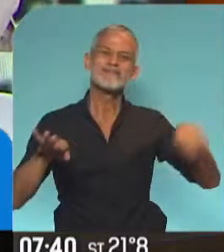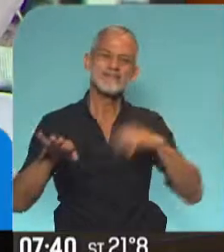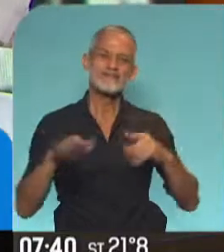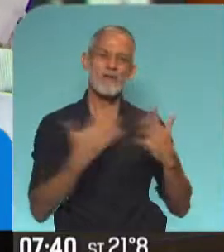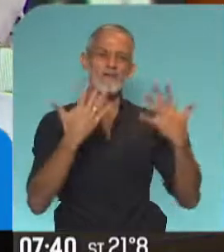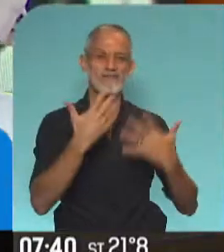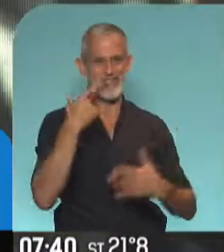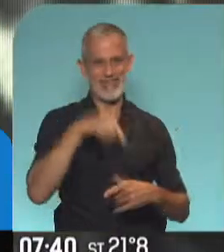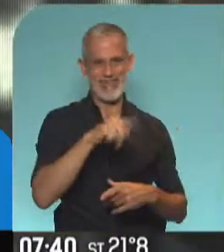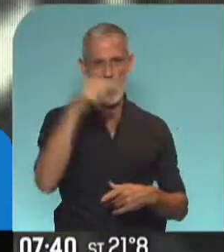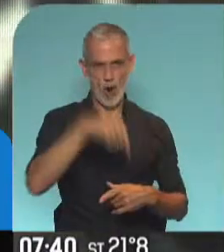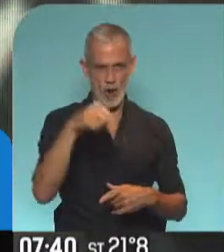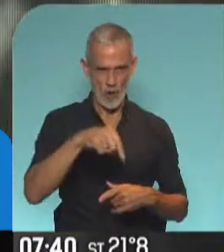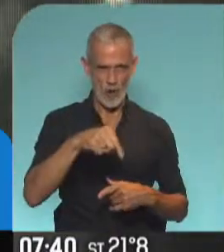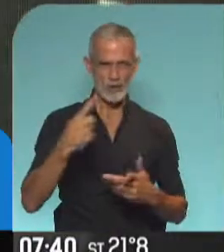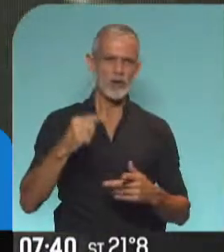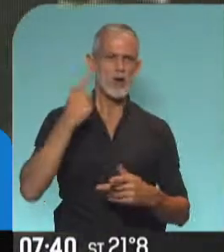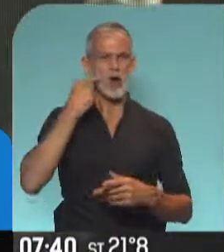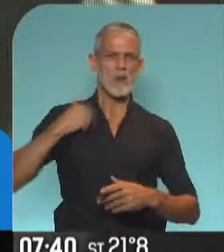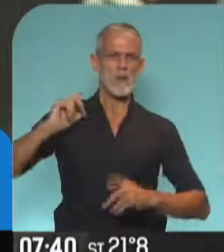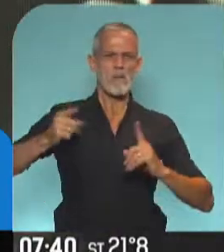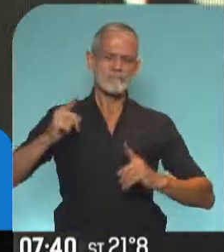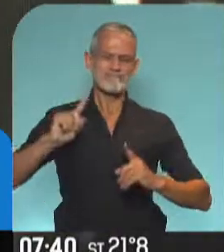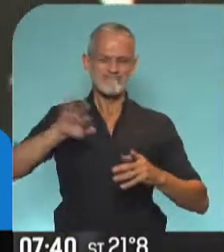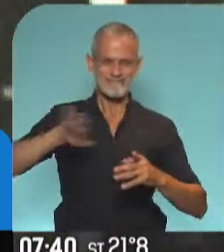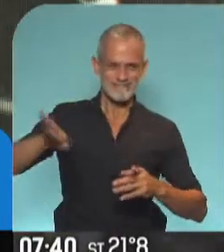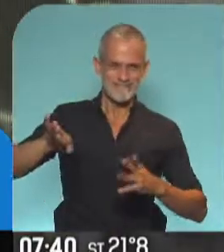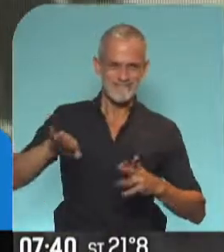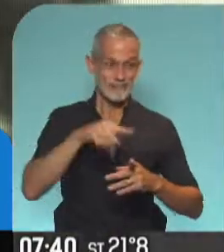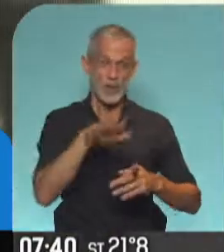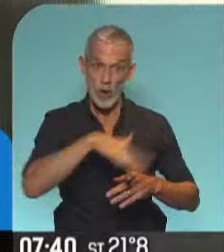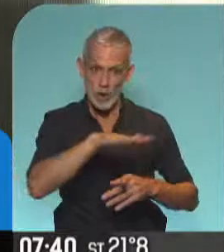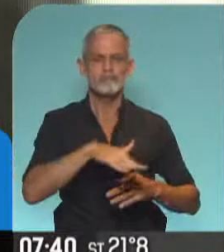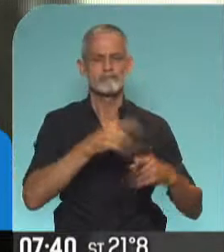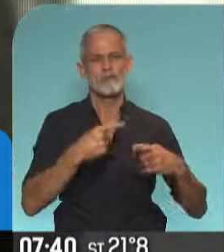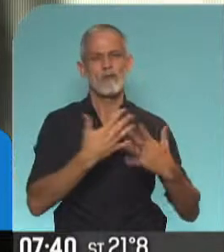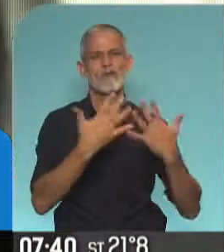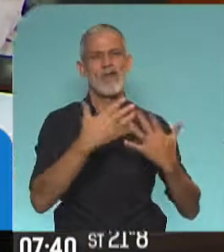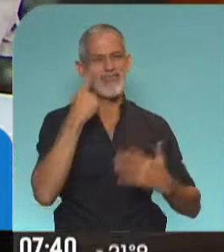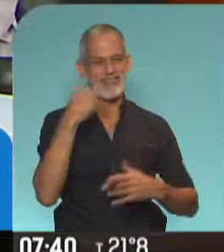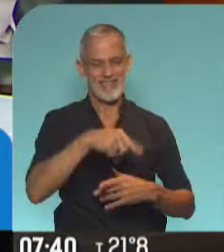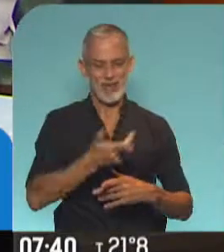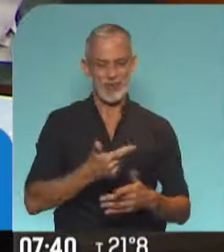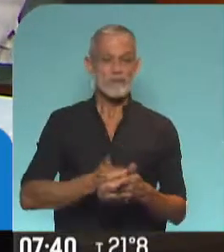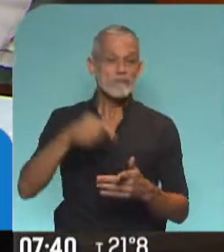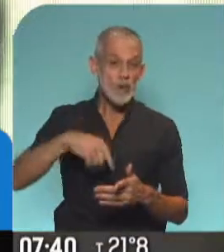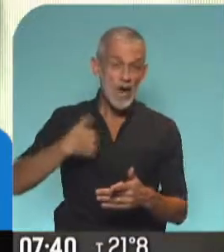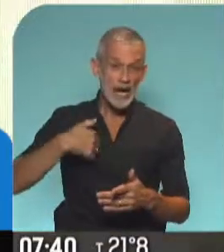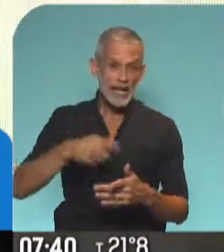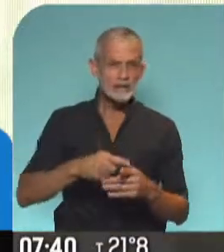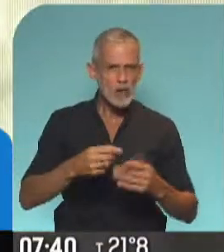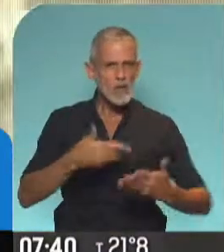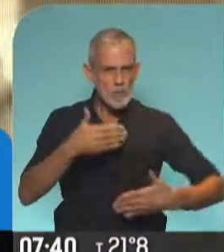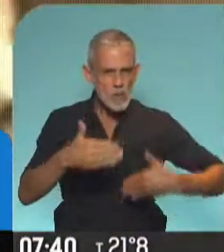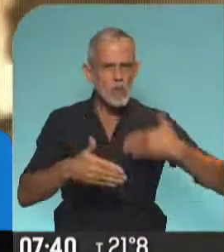es en términos hegemónicos, ¿no? Y hablando de historia, Silvi, yo creo que hay una forma interesante de ver cómo en nuestro país fue creciendo,